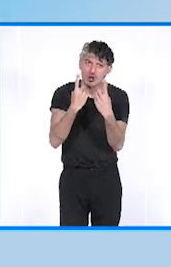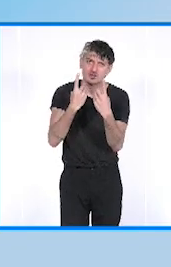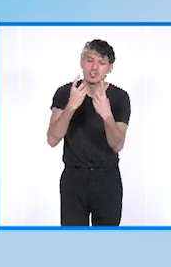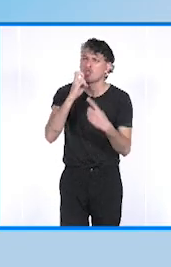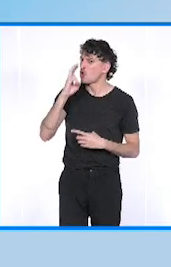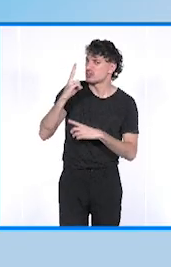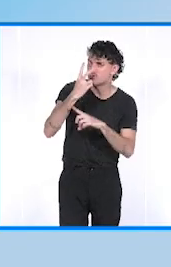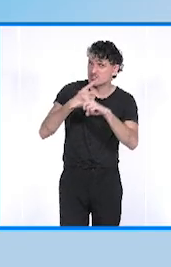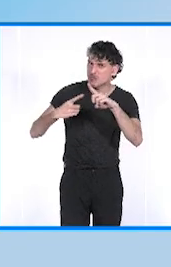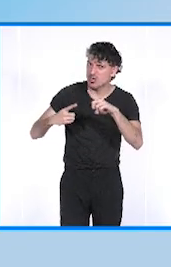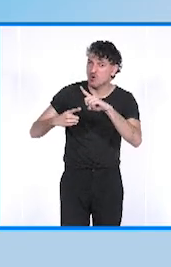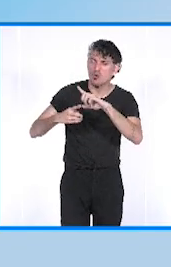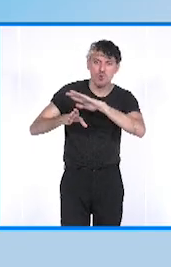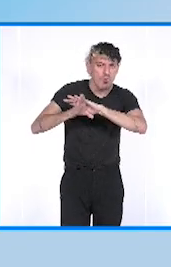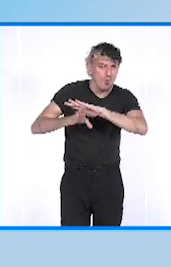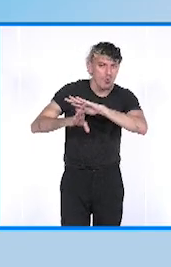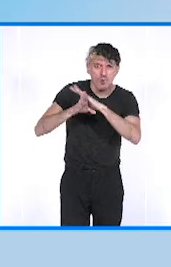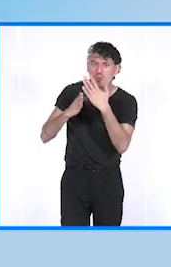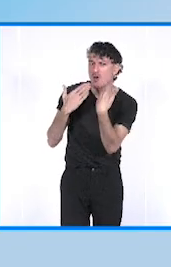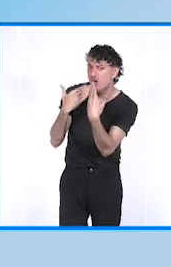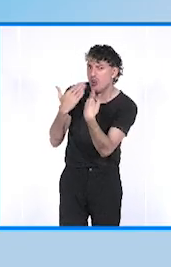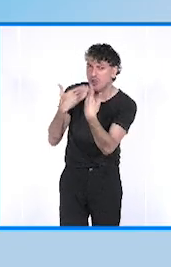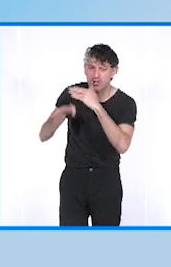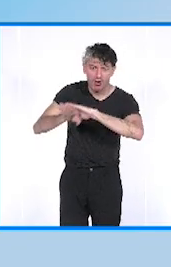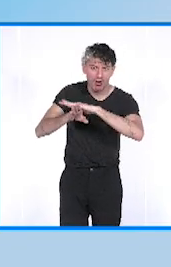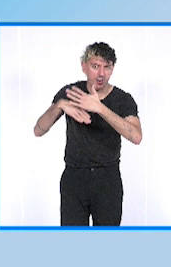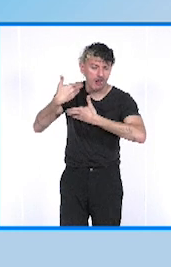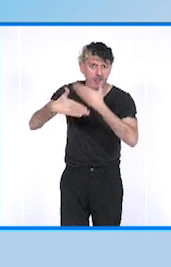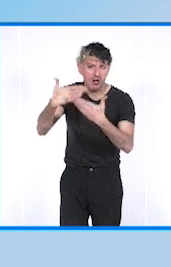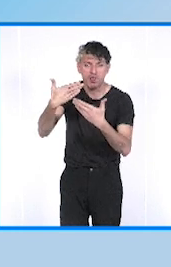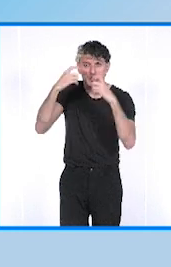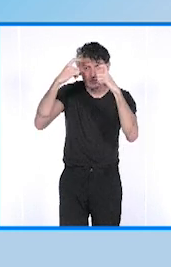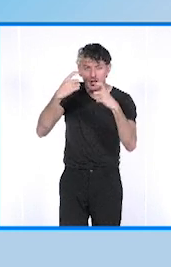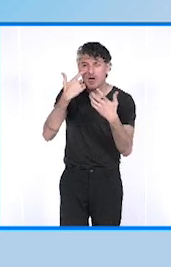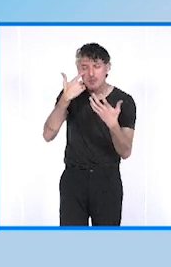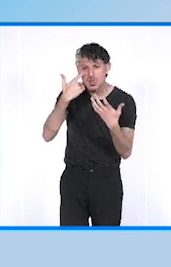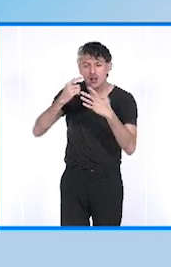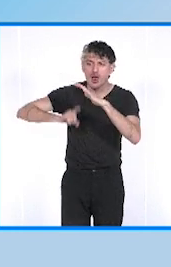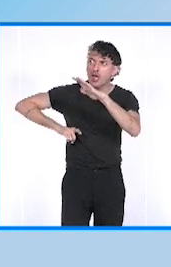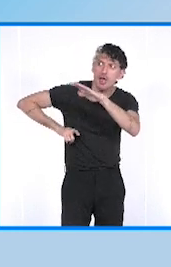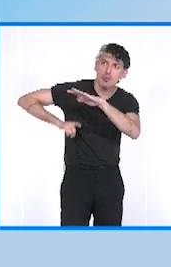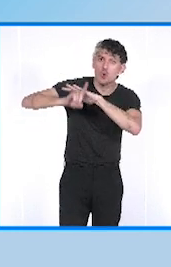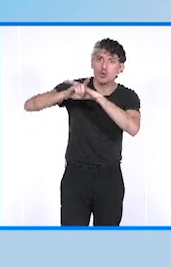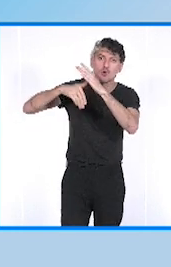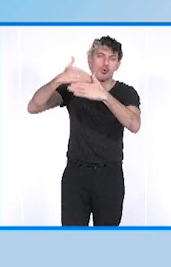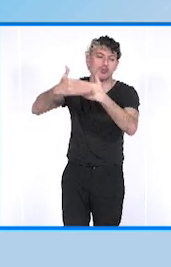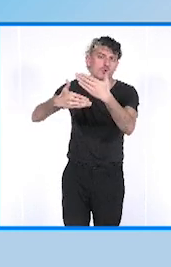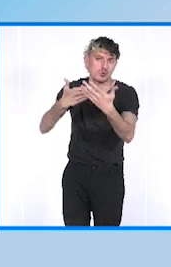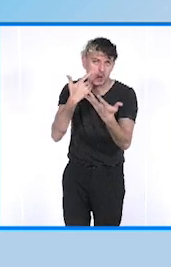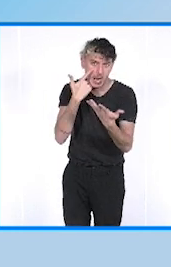estos 2 años y medio y lo que hemos intentado es ver un poco pues la la la la evolución de de todo esto no